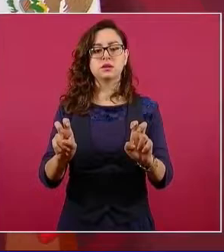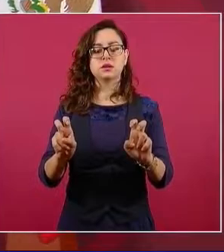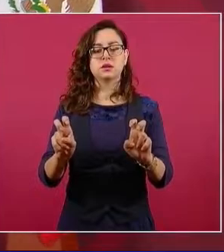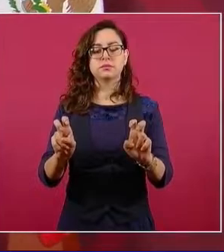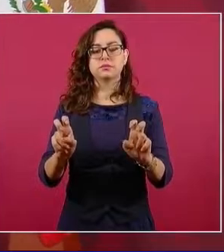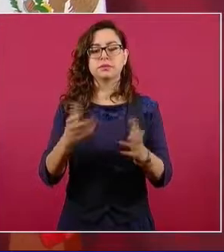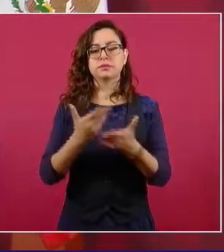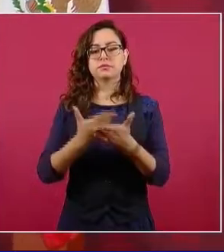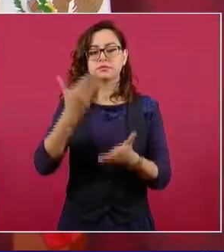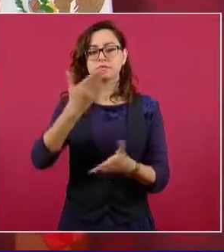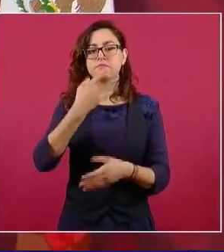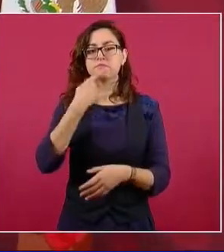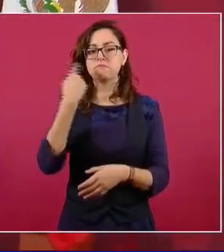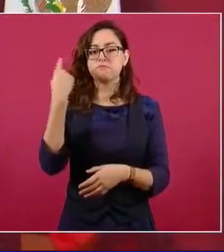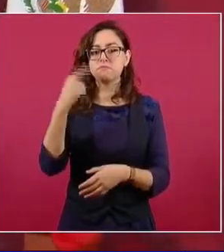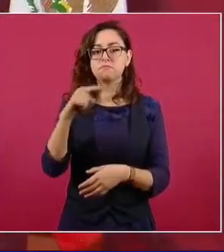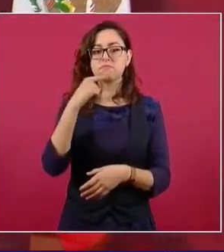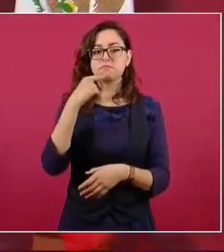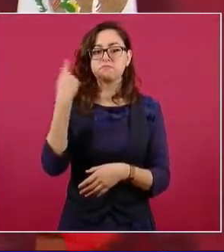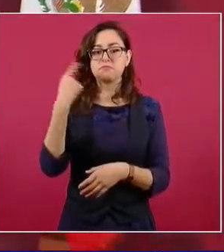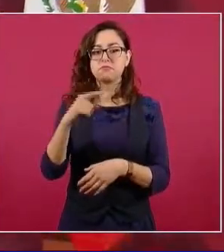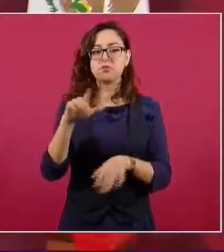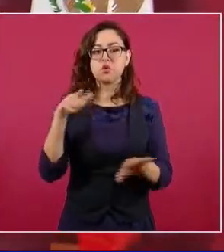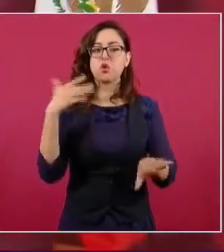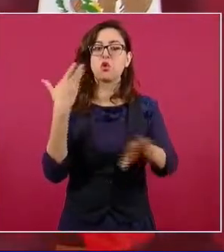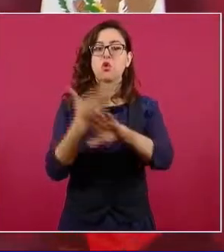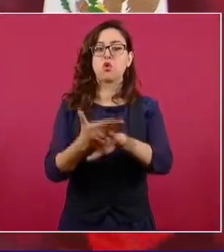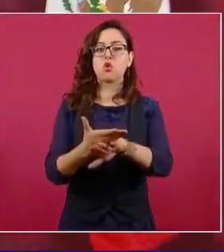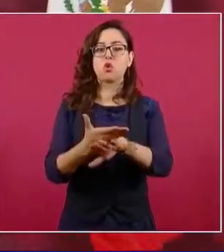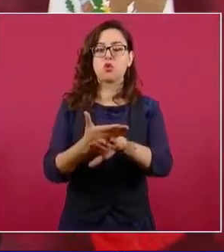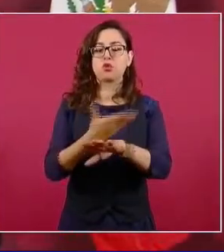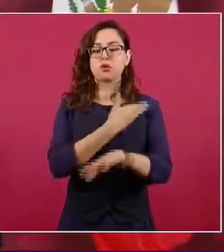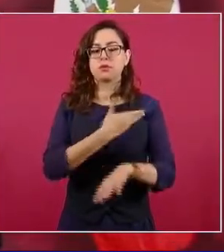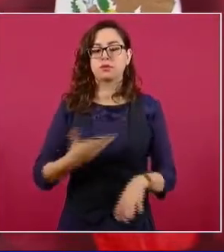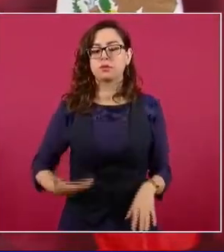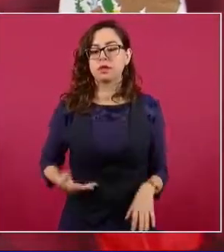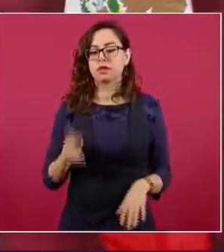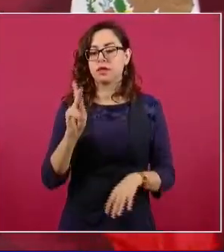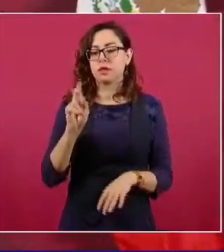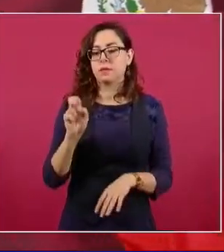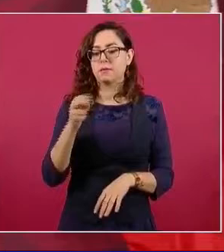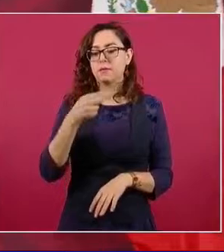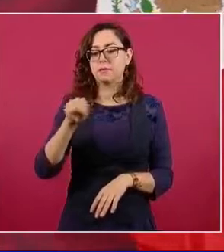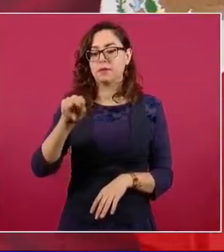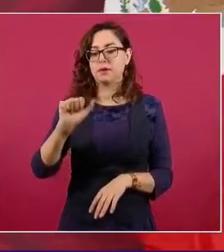las denuncias contra el presidente Peña Nieto.